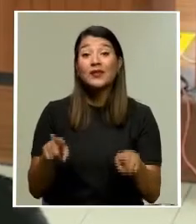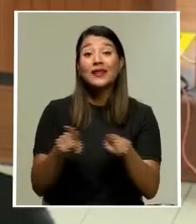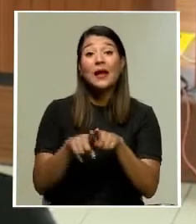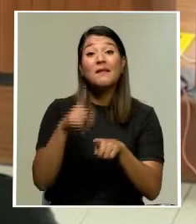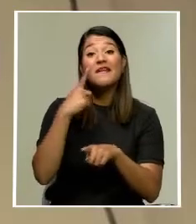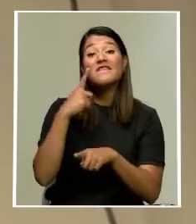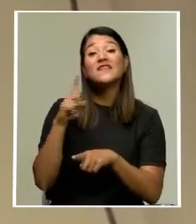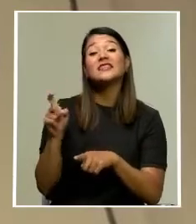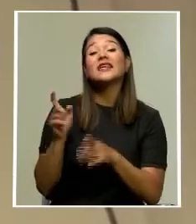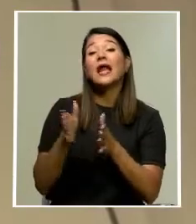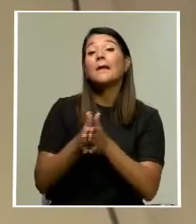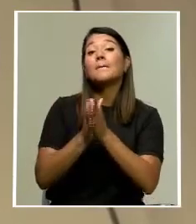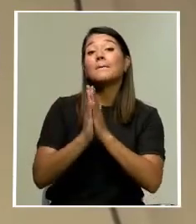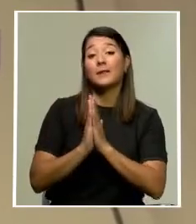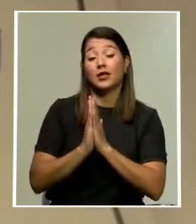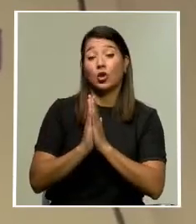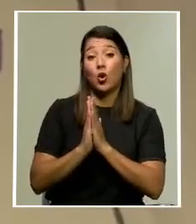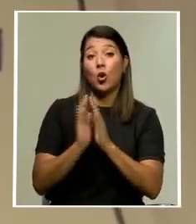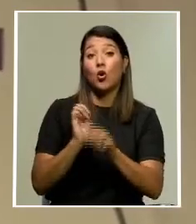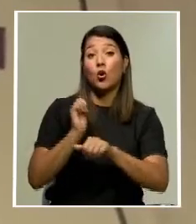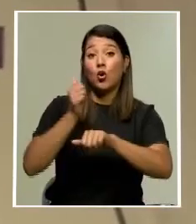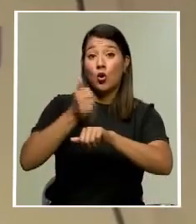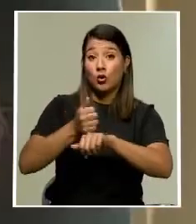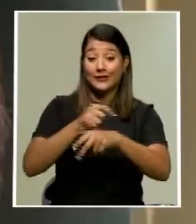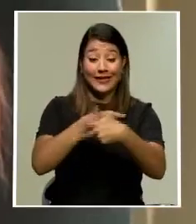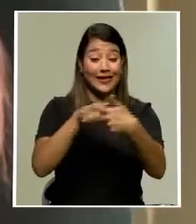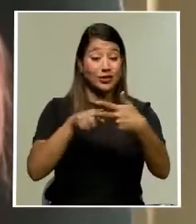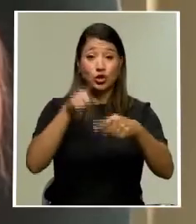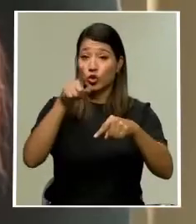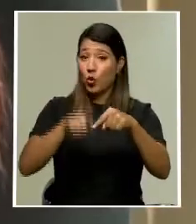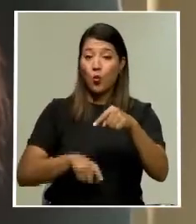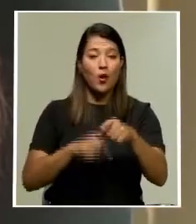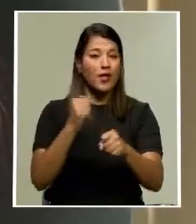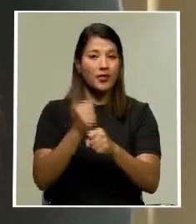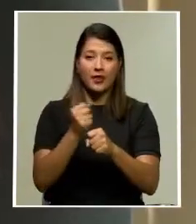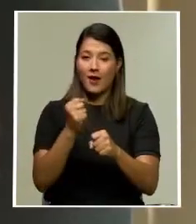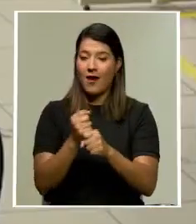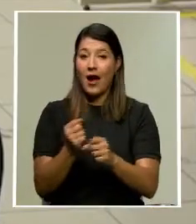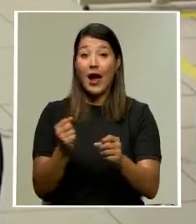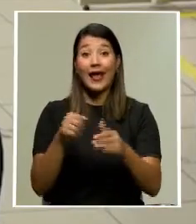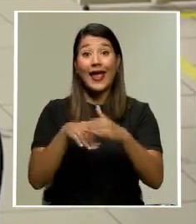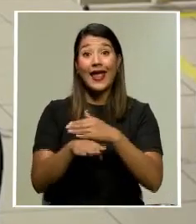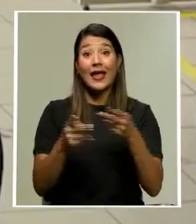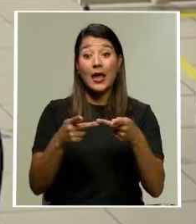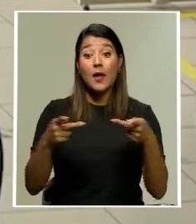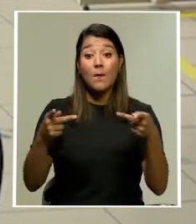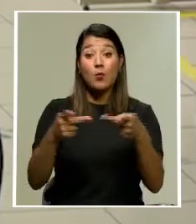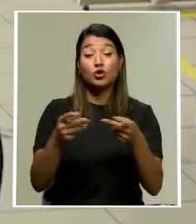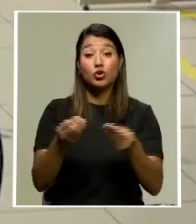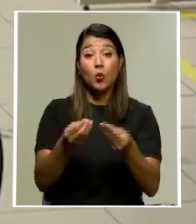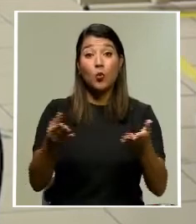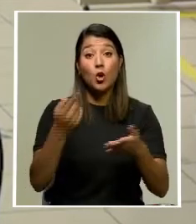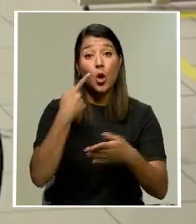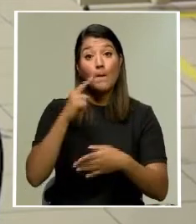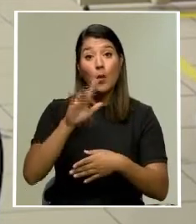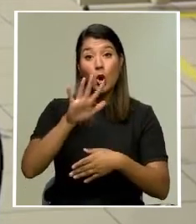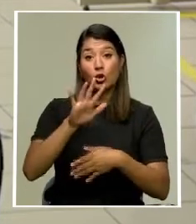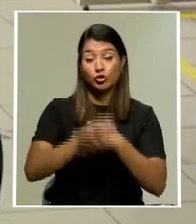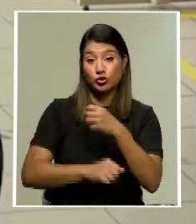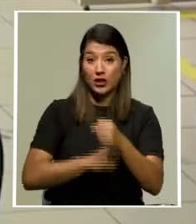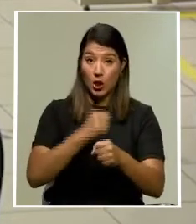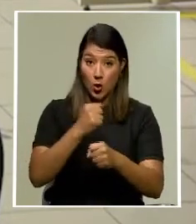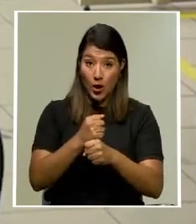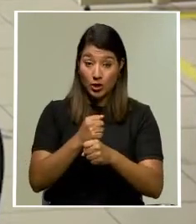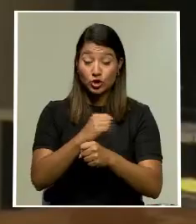Fiscalía pidió que se imponga la inhabilitación de cargos públicos para los 3 imputados por un plazo de 5 años y solicitaron las